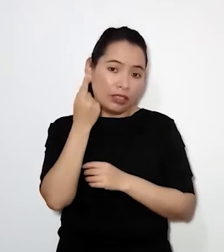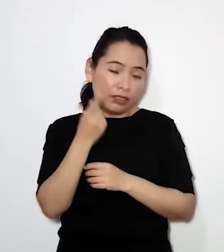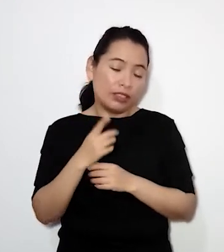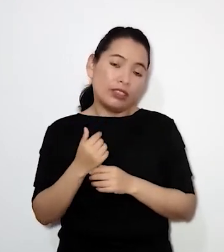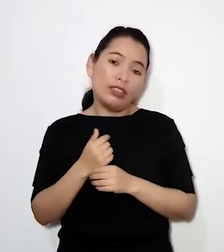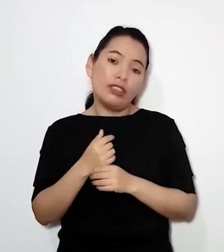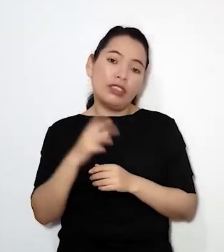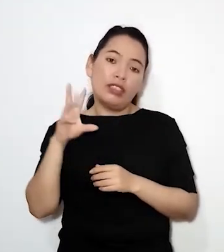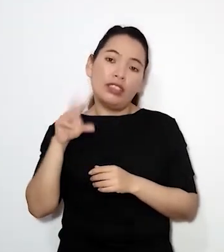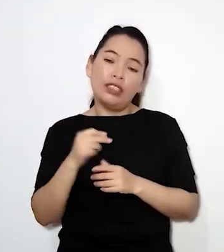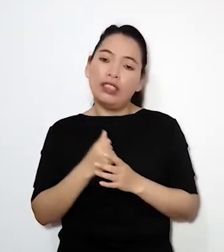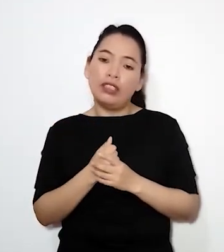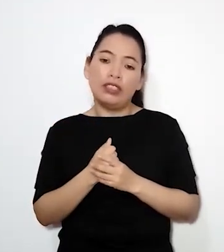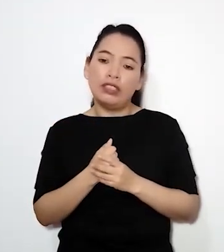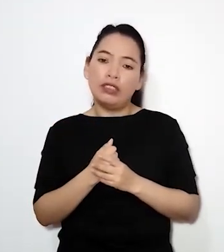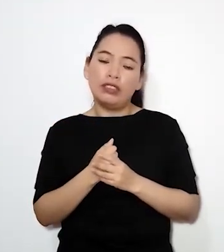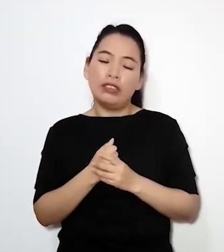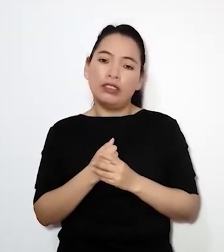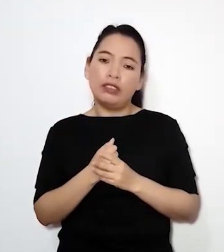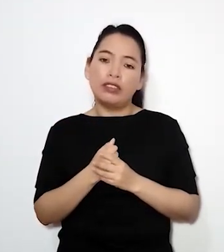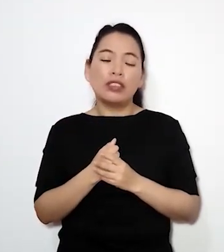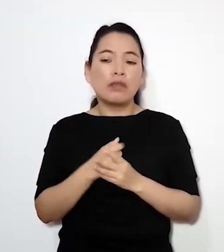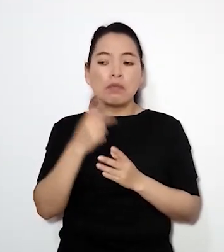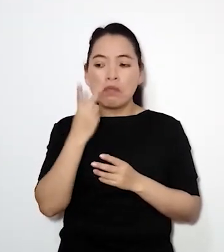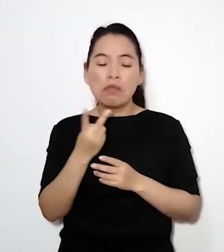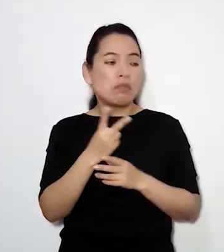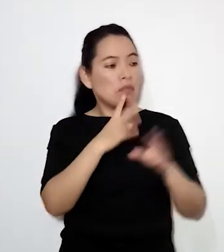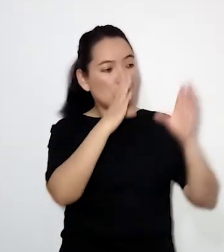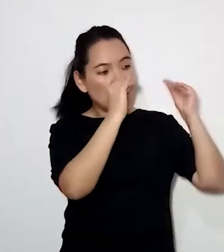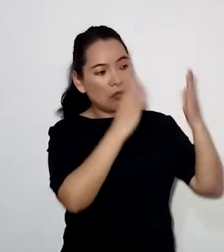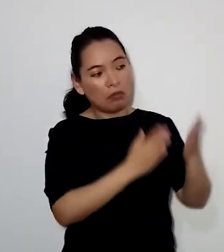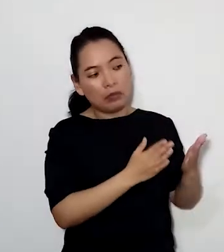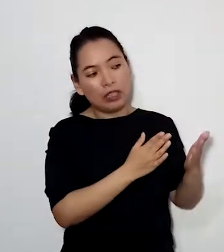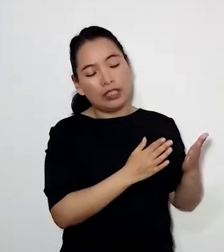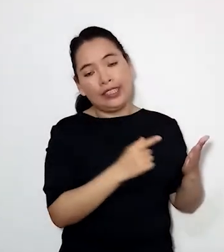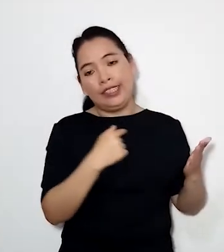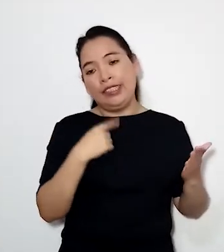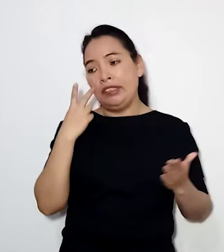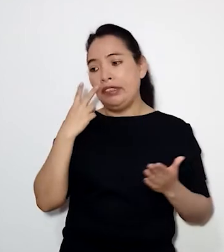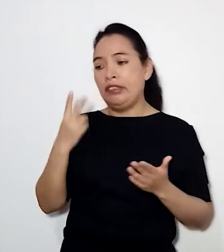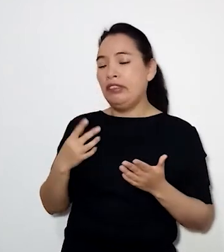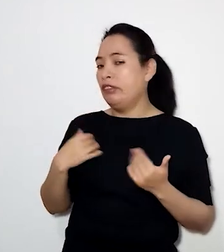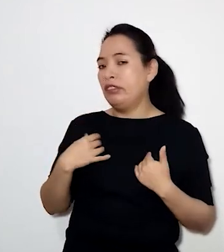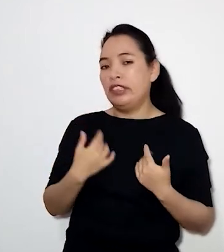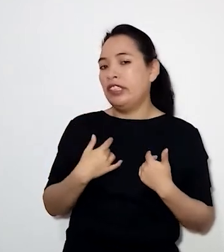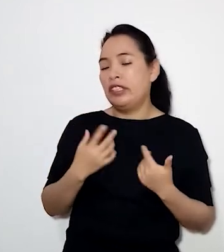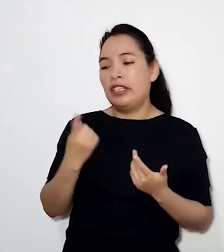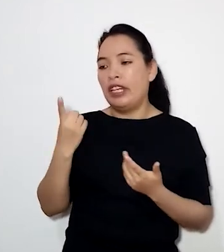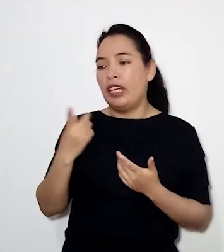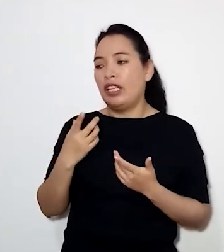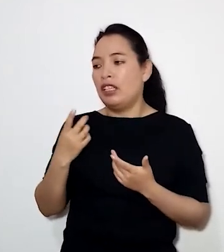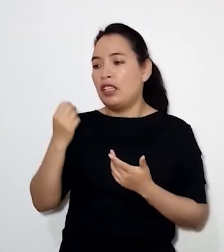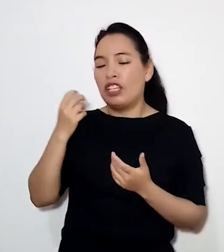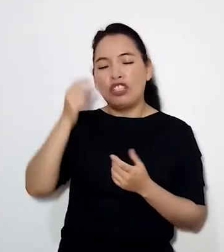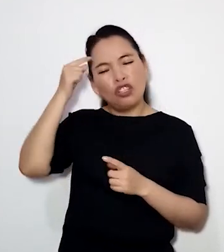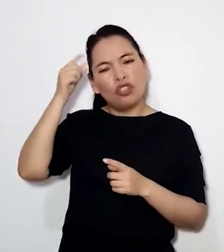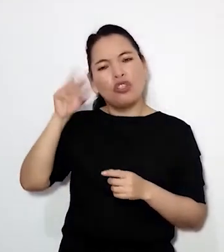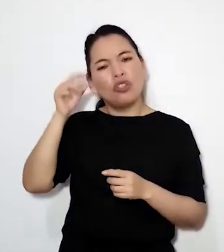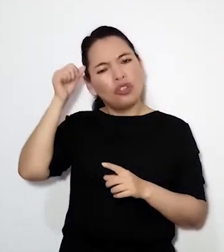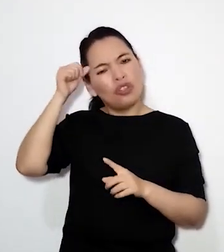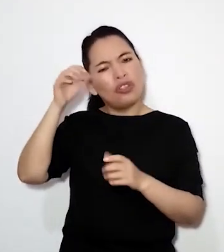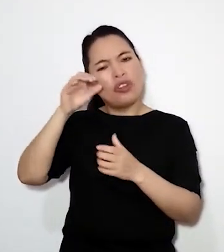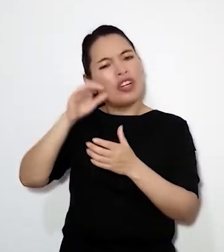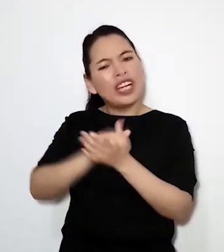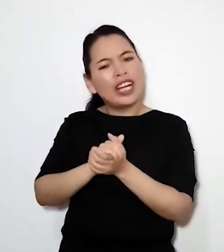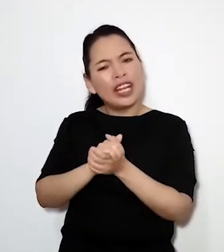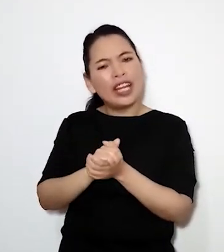es el propio profesorado el que tiene una menor expectativa, y que esta menor expectativa se centra en la